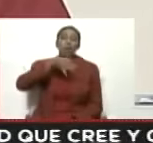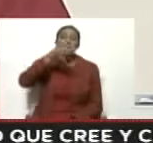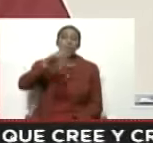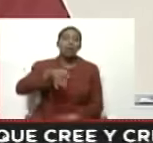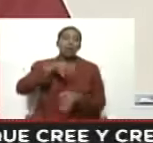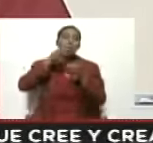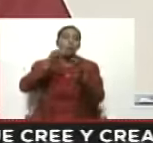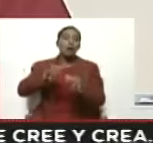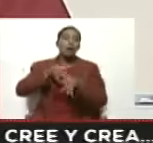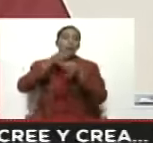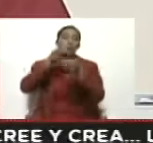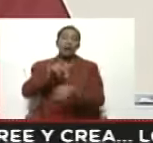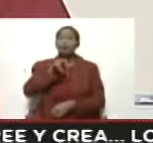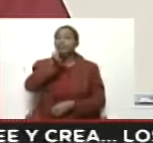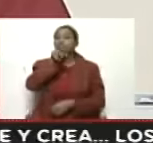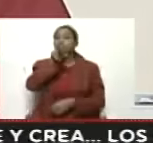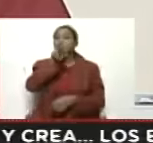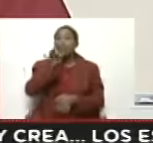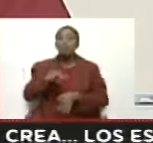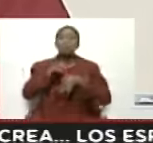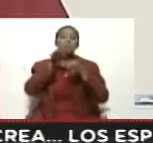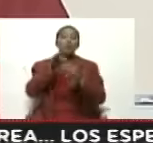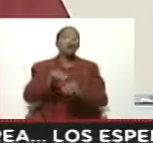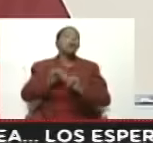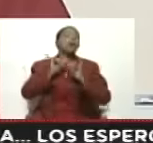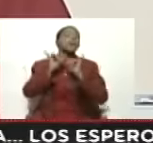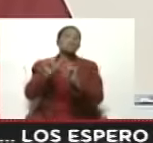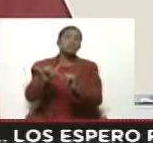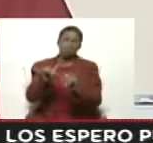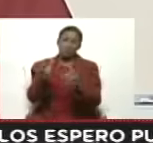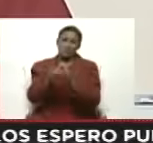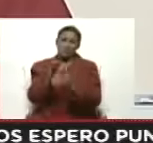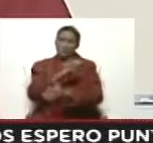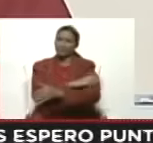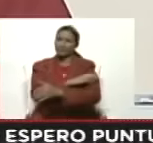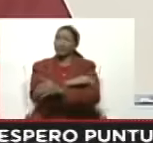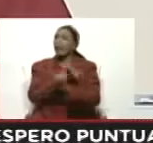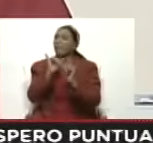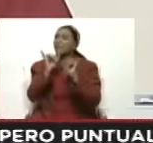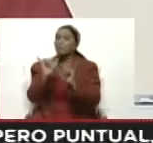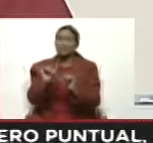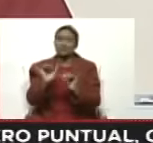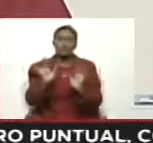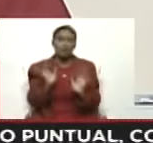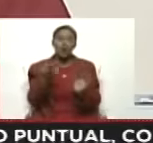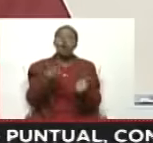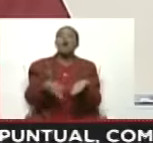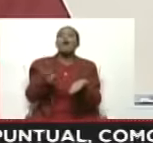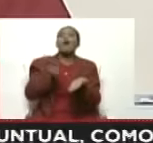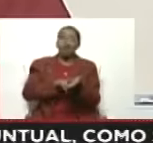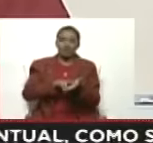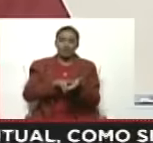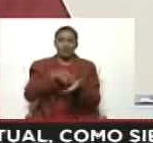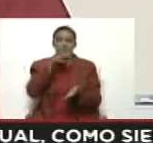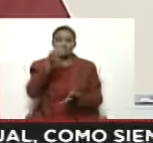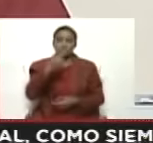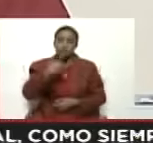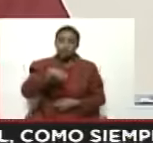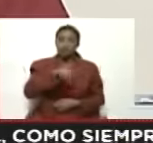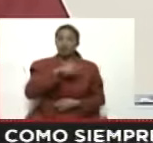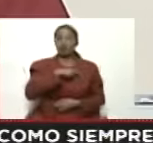será el mismo resultado de la gran mayoría de los eventos electorales en este país, un rotundo triunfo de la